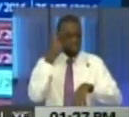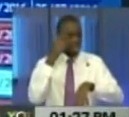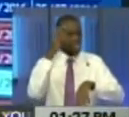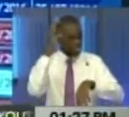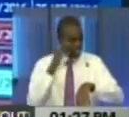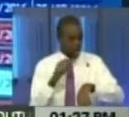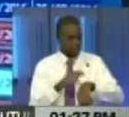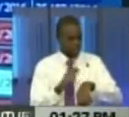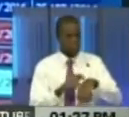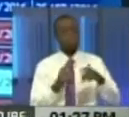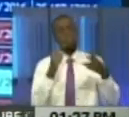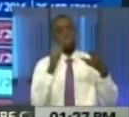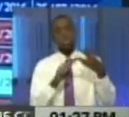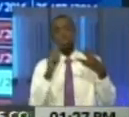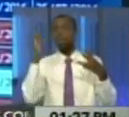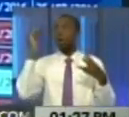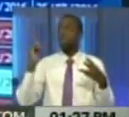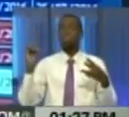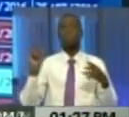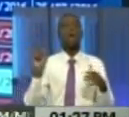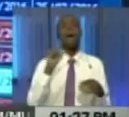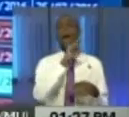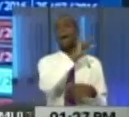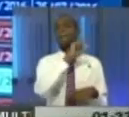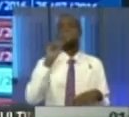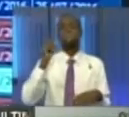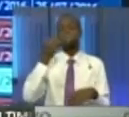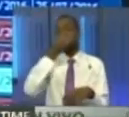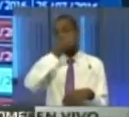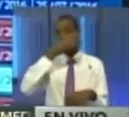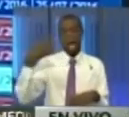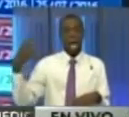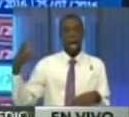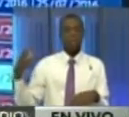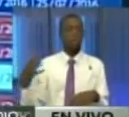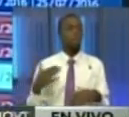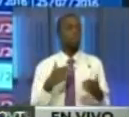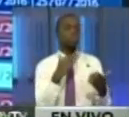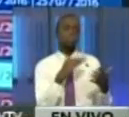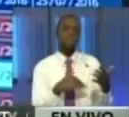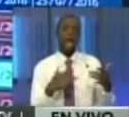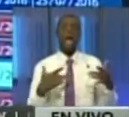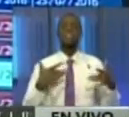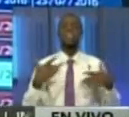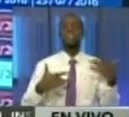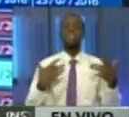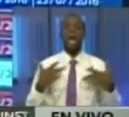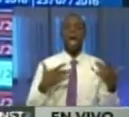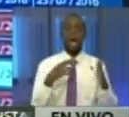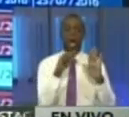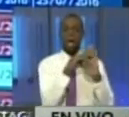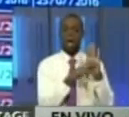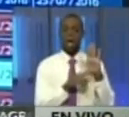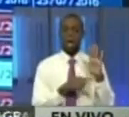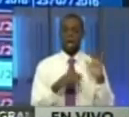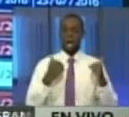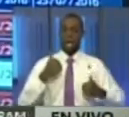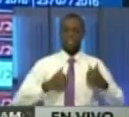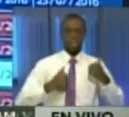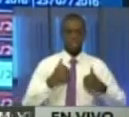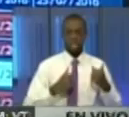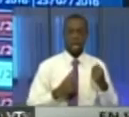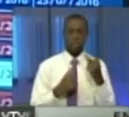subrayado en blanco, que solamente encontramos dos, que son actividades que son de